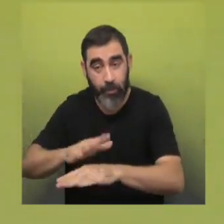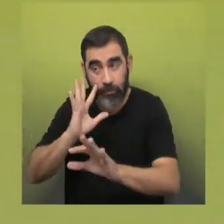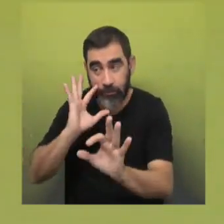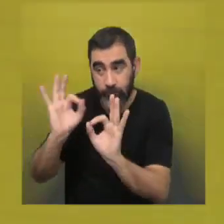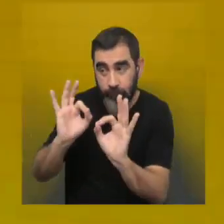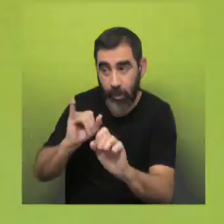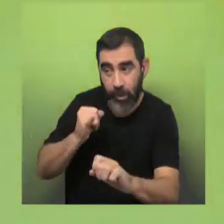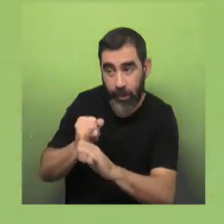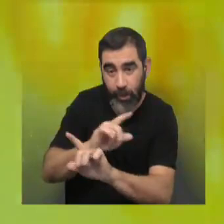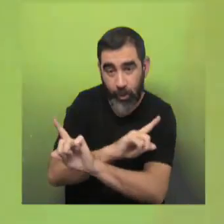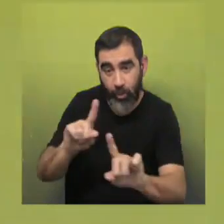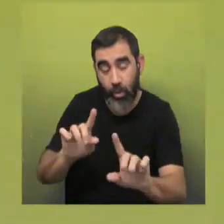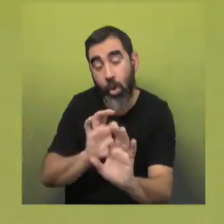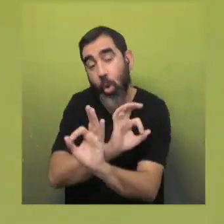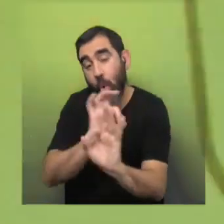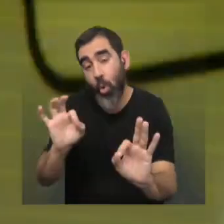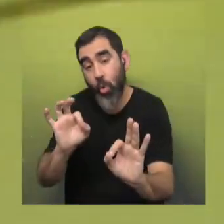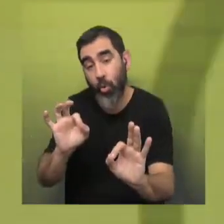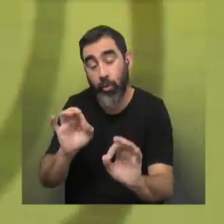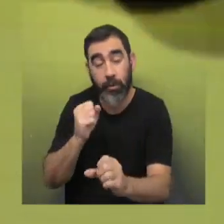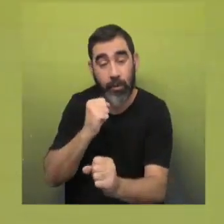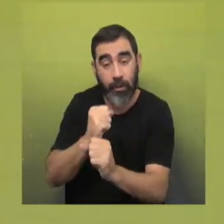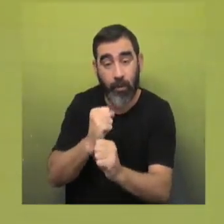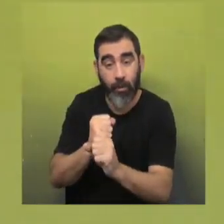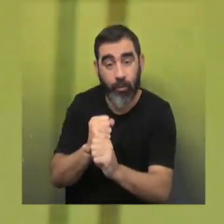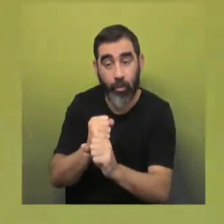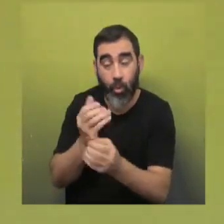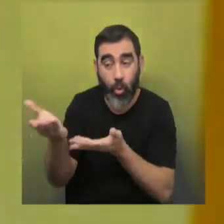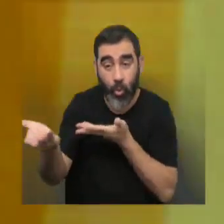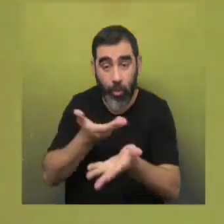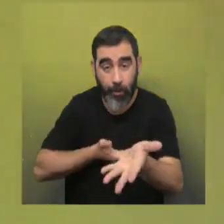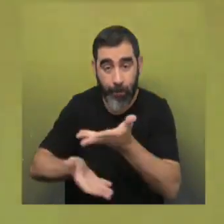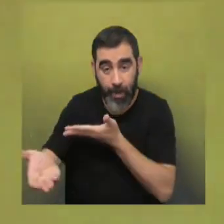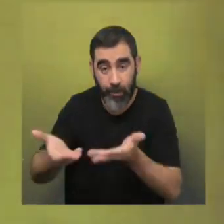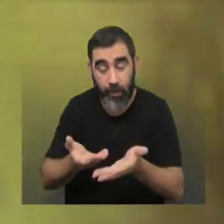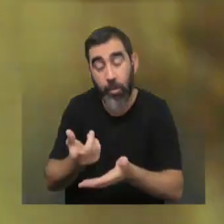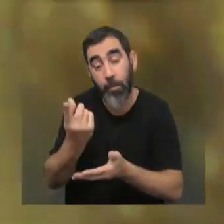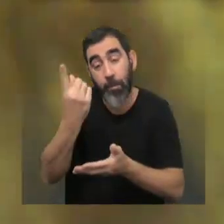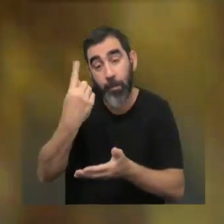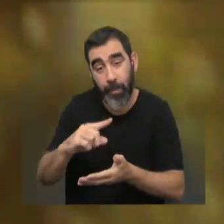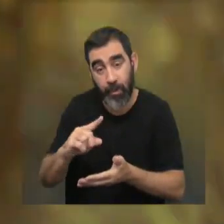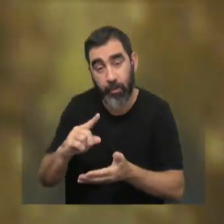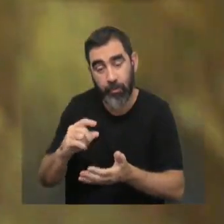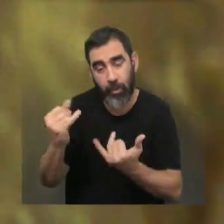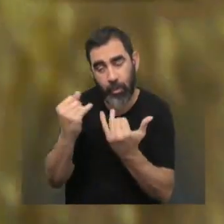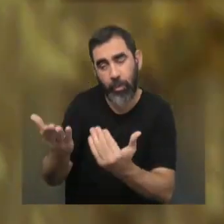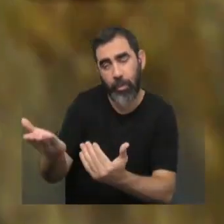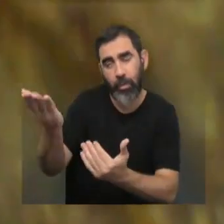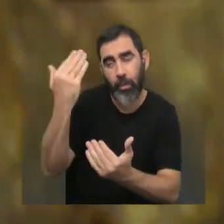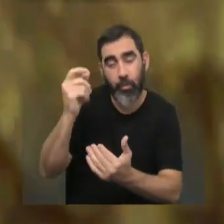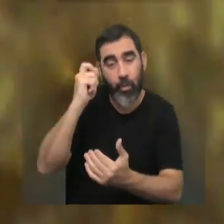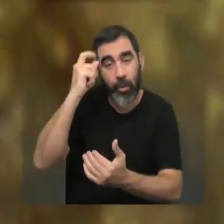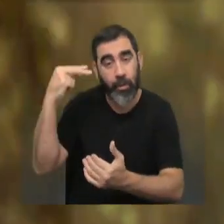haya errores, o en algunos casos directamente es una tarea casi compartida. Sin embargo, desde hace bastante tiempo, cuando la